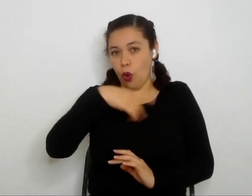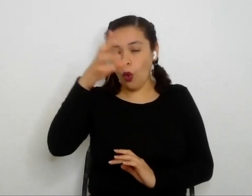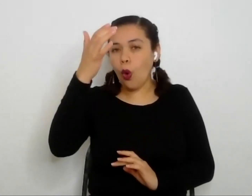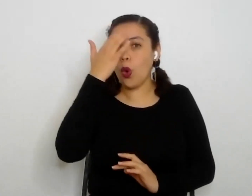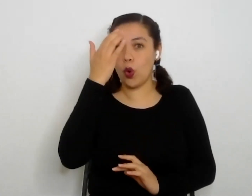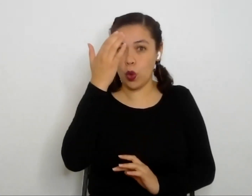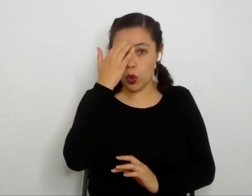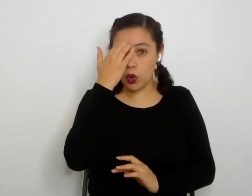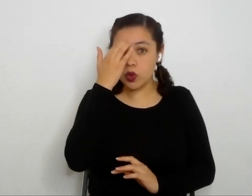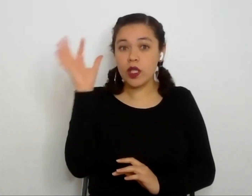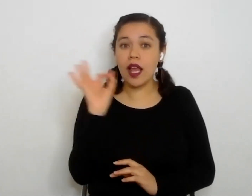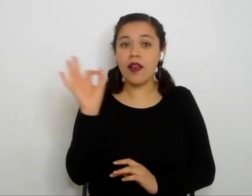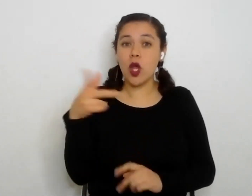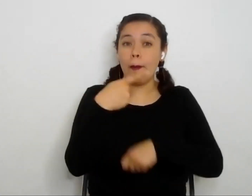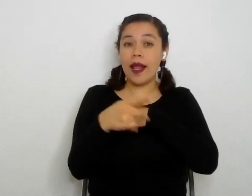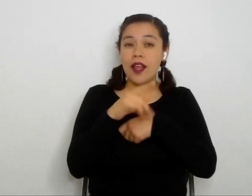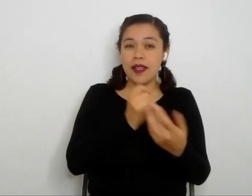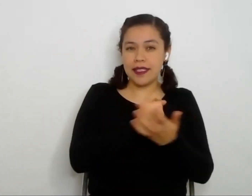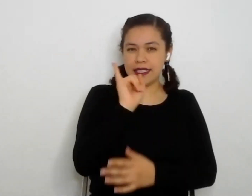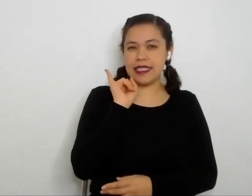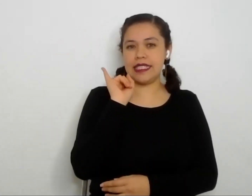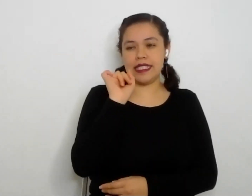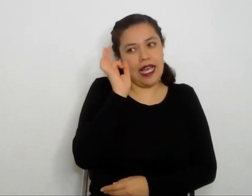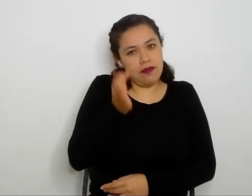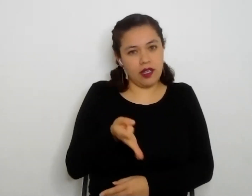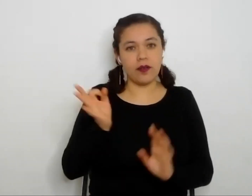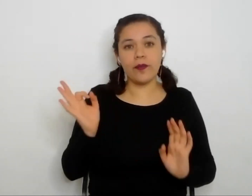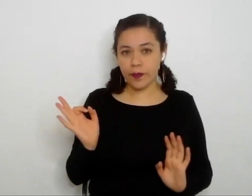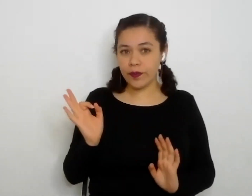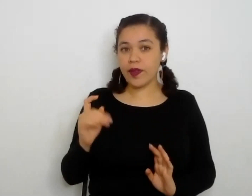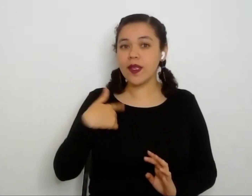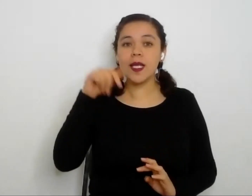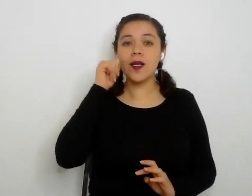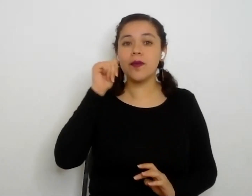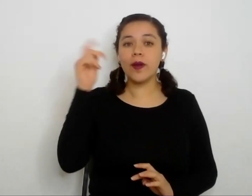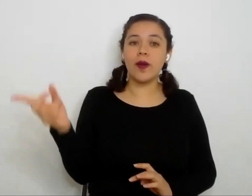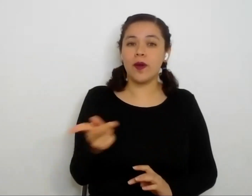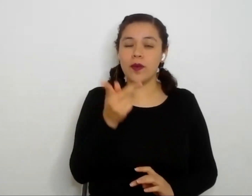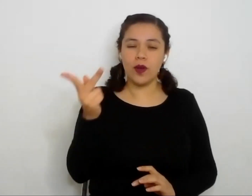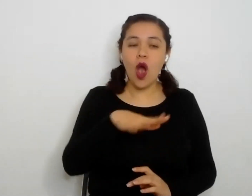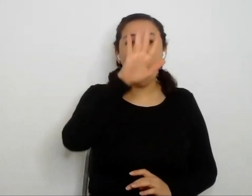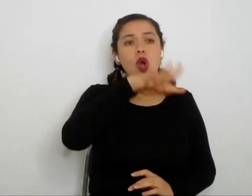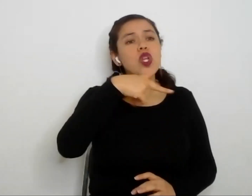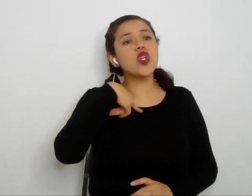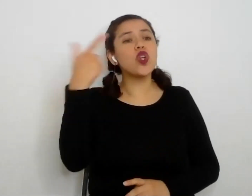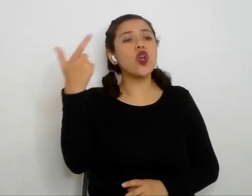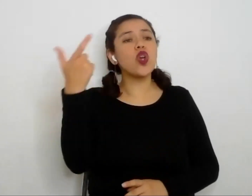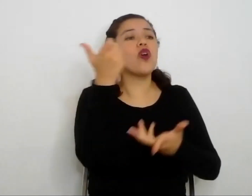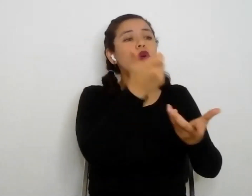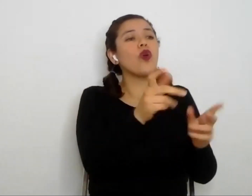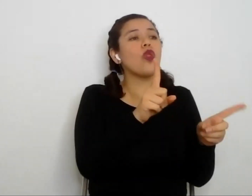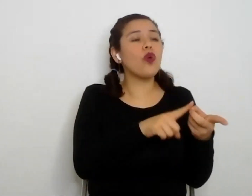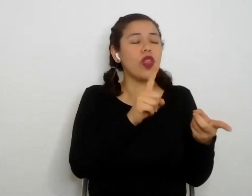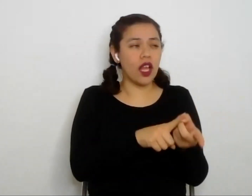Y está dispuesto a tomar los riesgos. A mí cada que me preguntan, oye, ¿dónde puedo invertir? Le digo, mira,